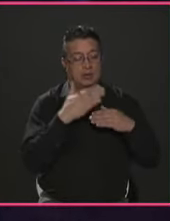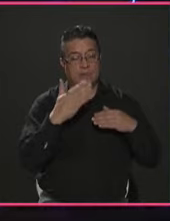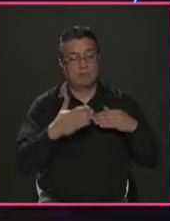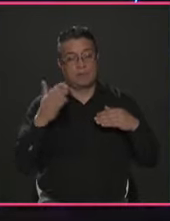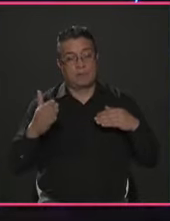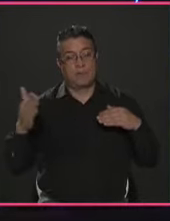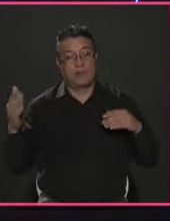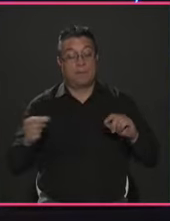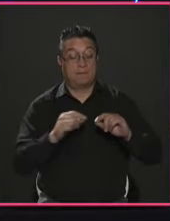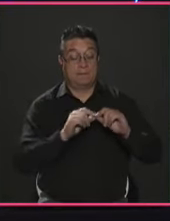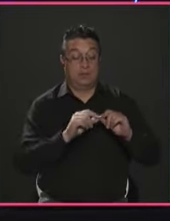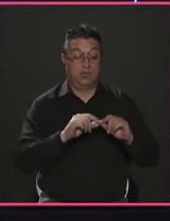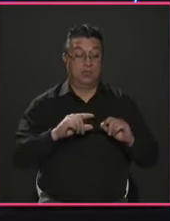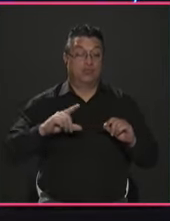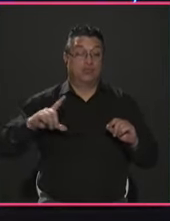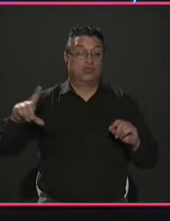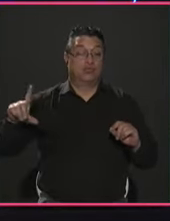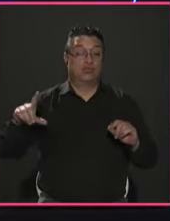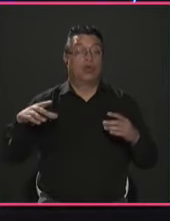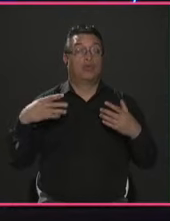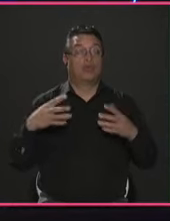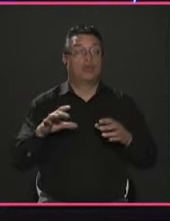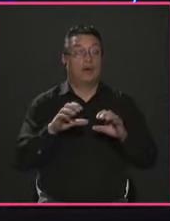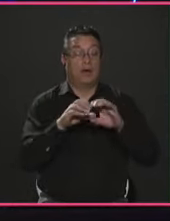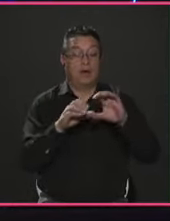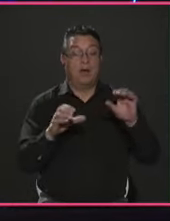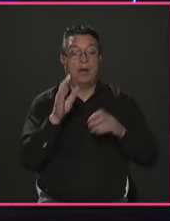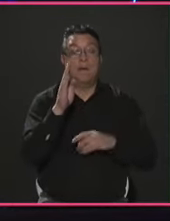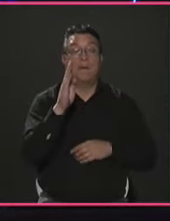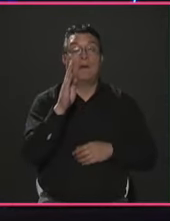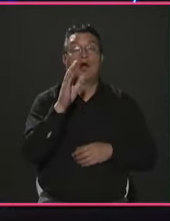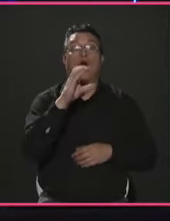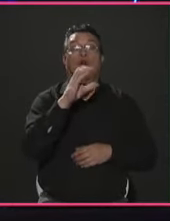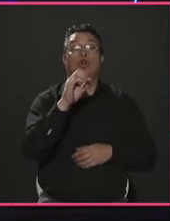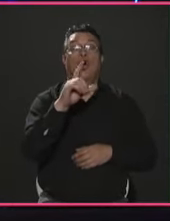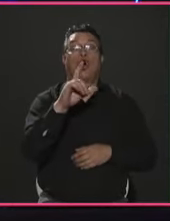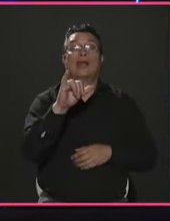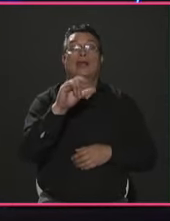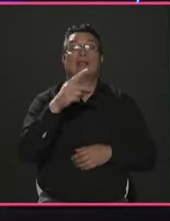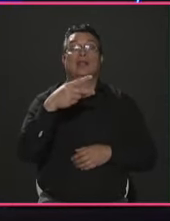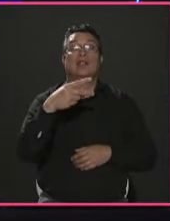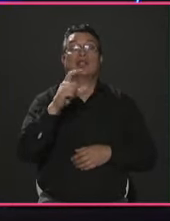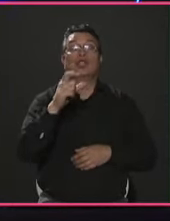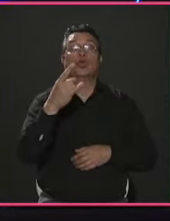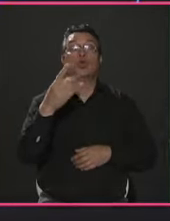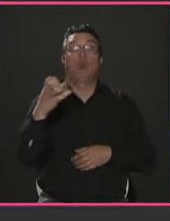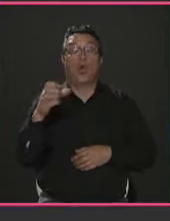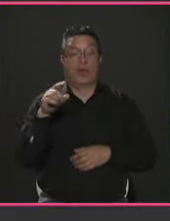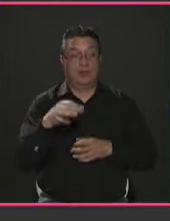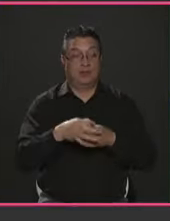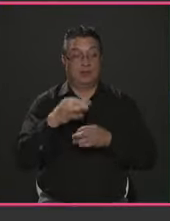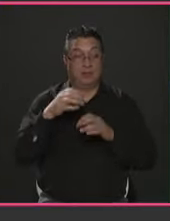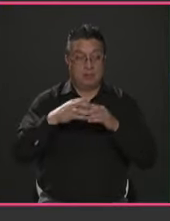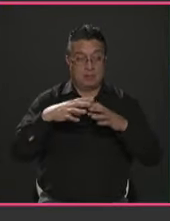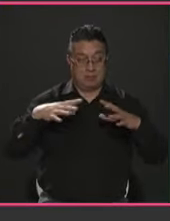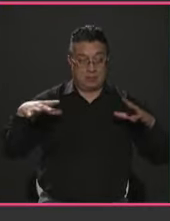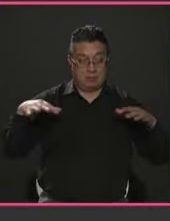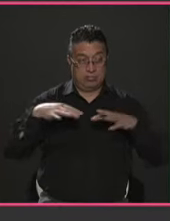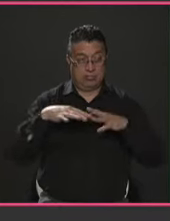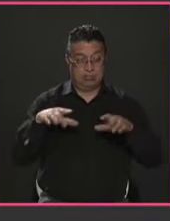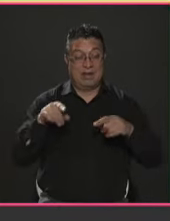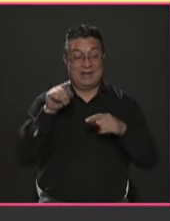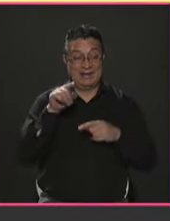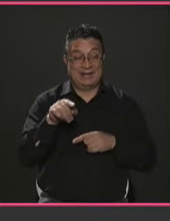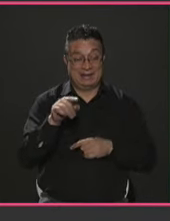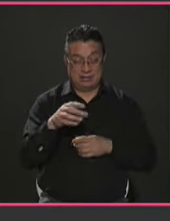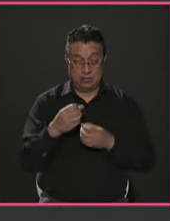aumento del bambú chileno que se llama col Espero que lo est diciendo bien cuando